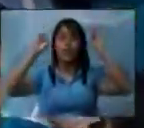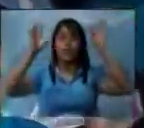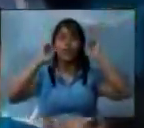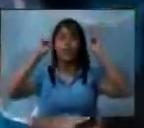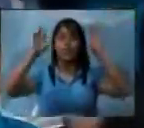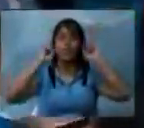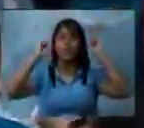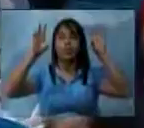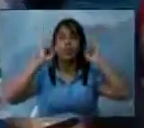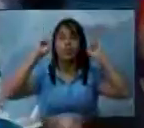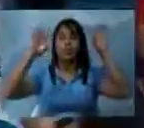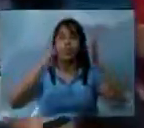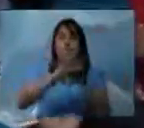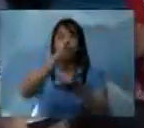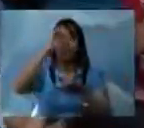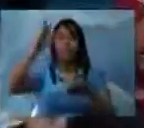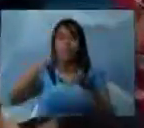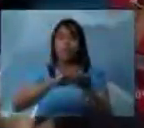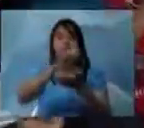gloria a Dios, gloria a Dios.